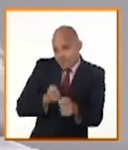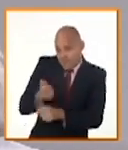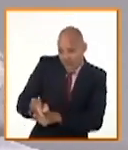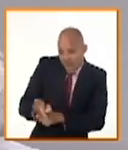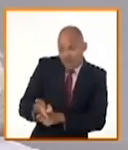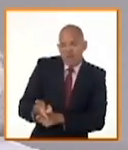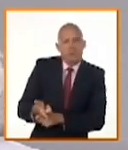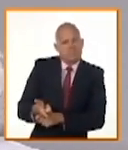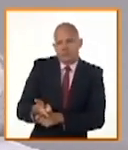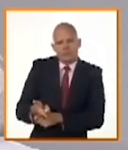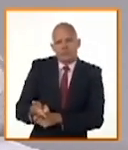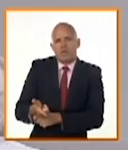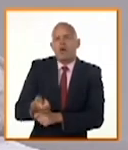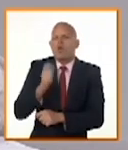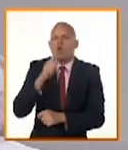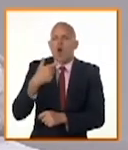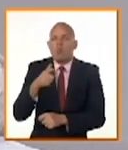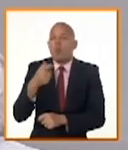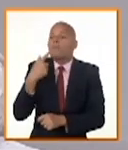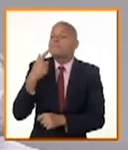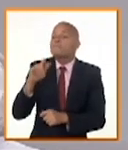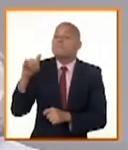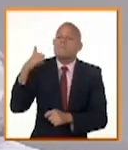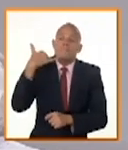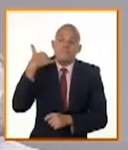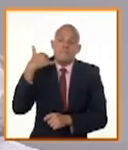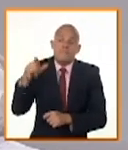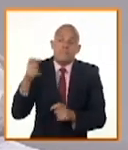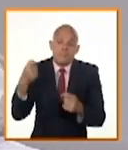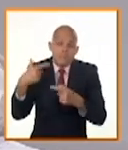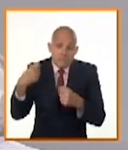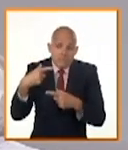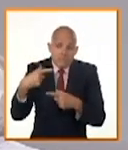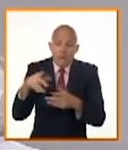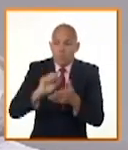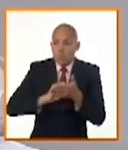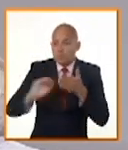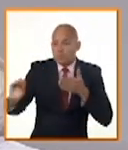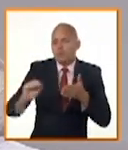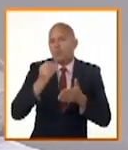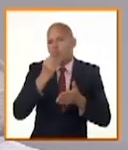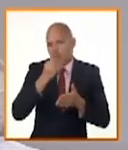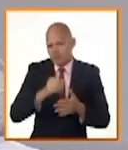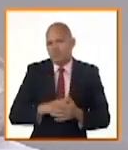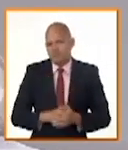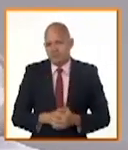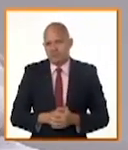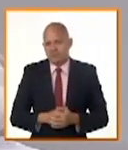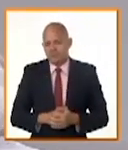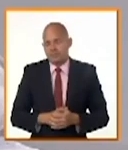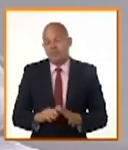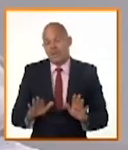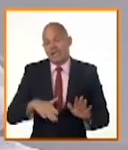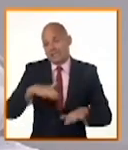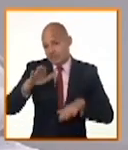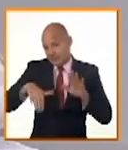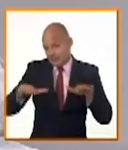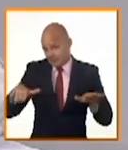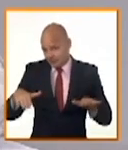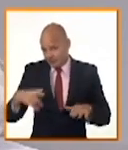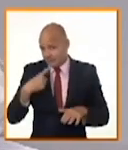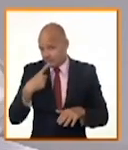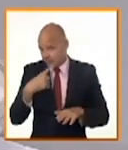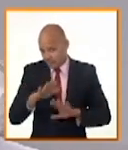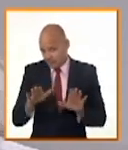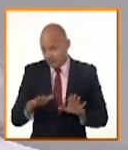de pago electrónico en una gradualidad volvemos a insistir no en todos los lugares no en todas las locaciones no en todos los actores tienen las condiciones creadas